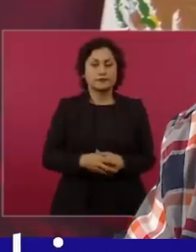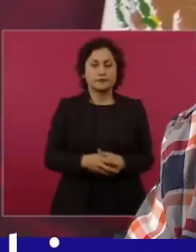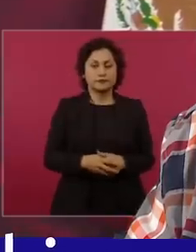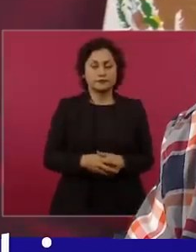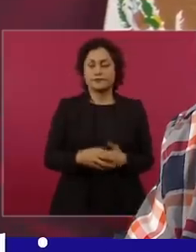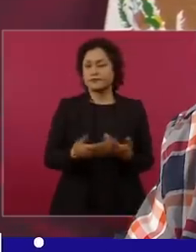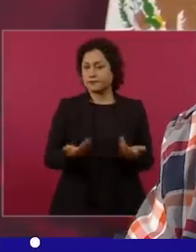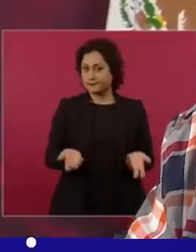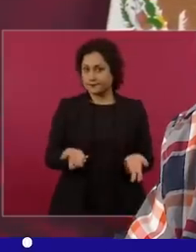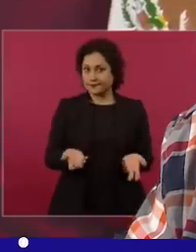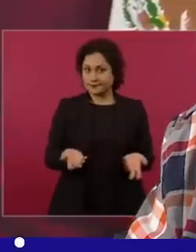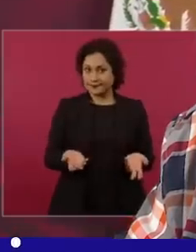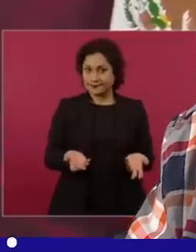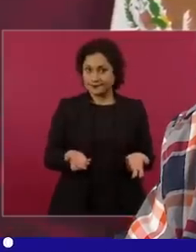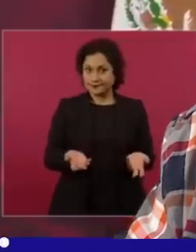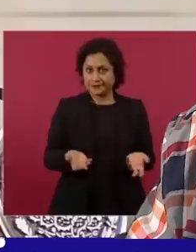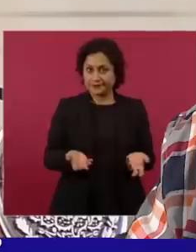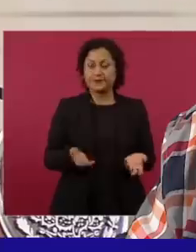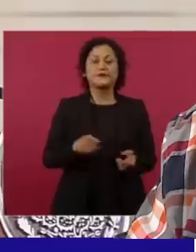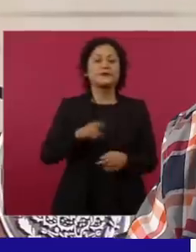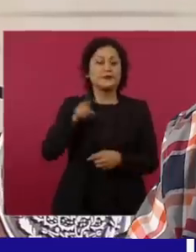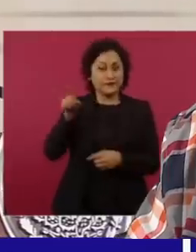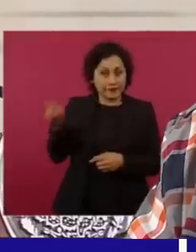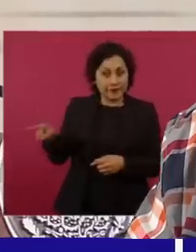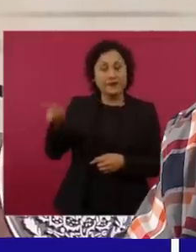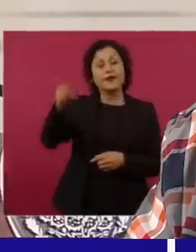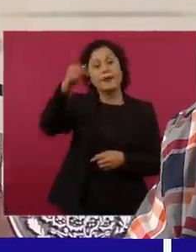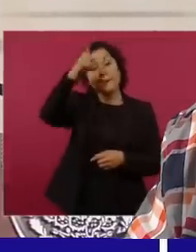Y todavía en Perú